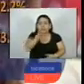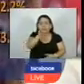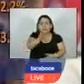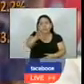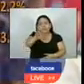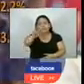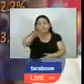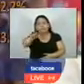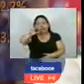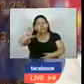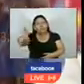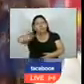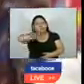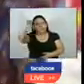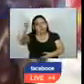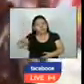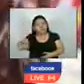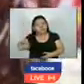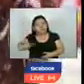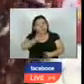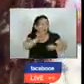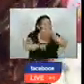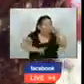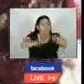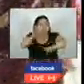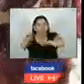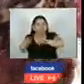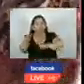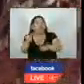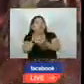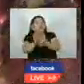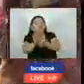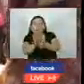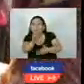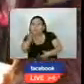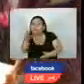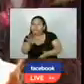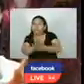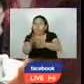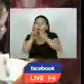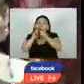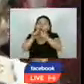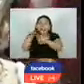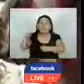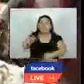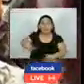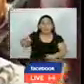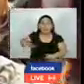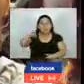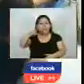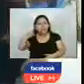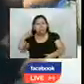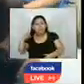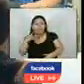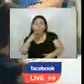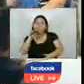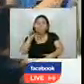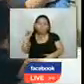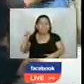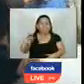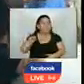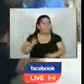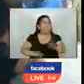un 23.5%. Consultamos los precios a comerciantes de carne en Santa Tecla y confirman